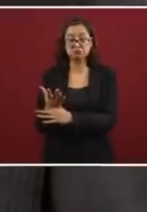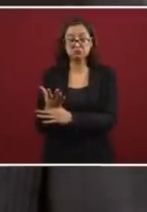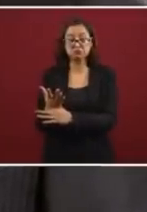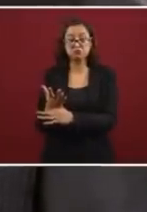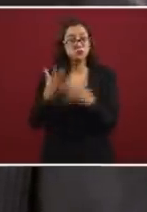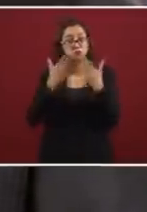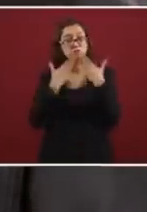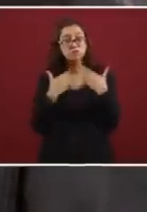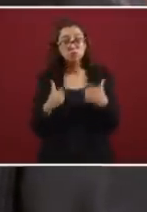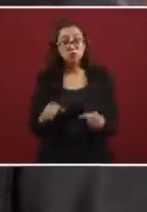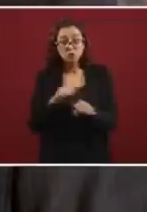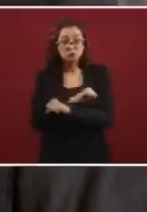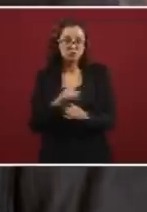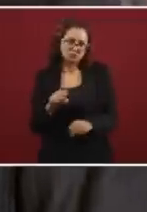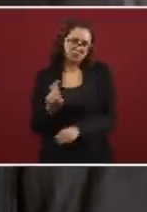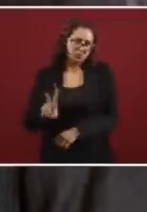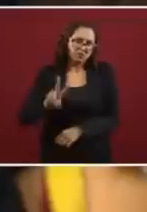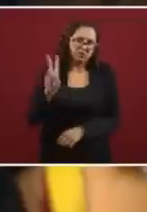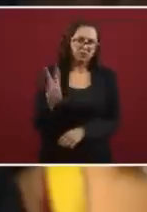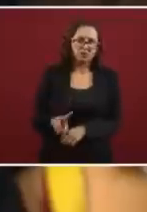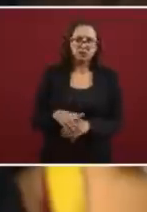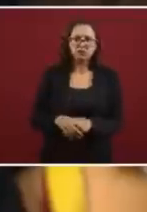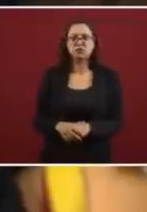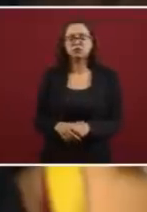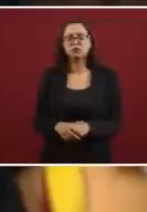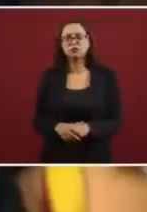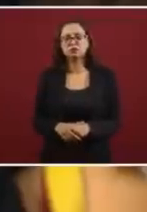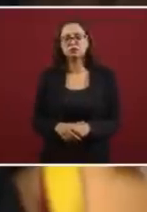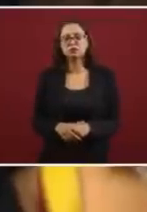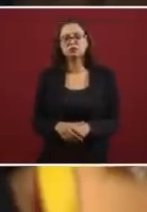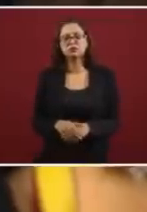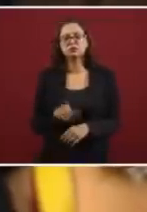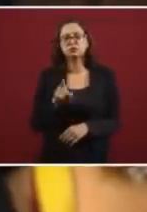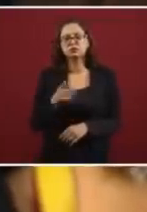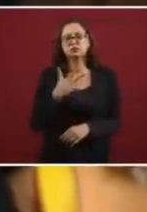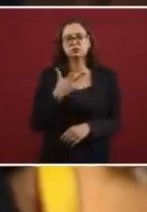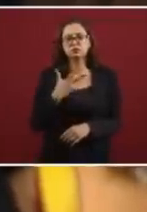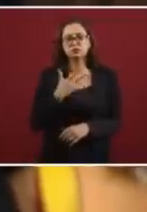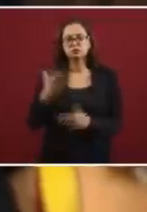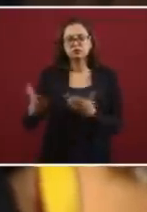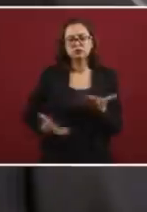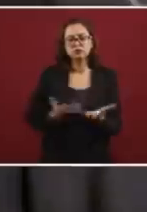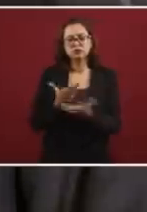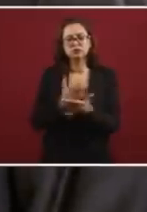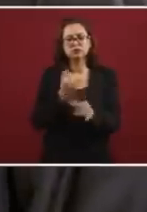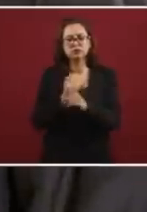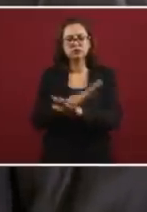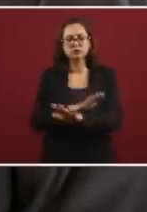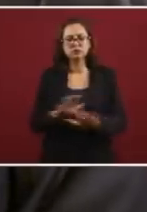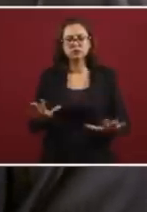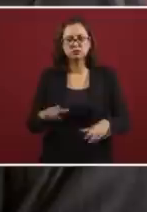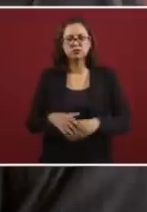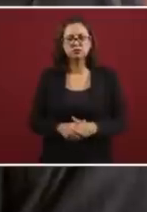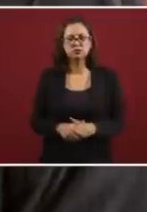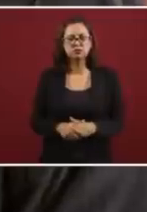existe así es aquí informaron que si lo tenían presidente hay que